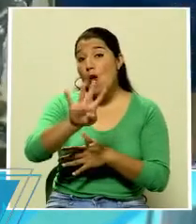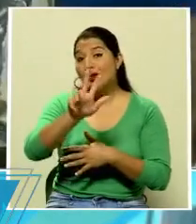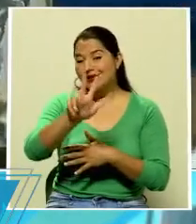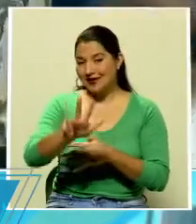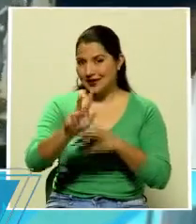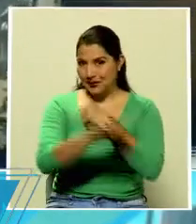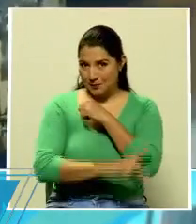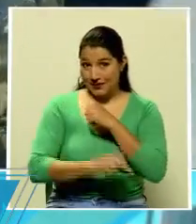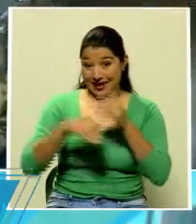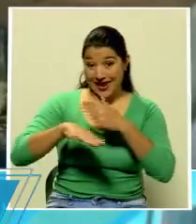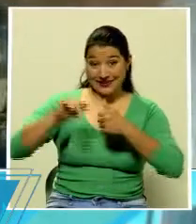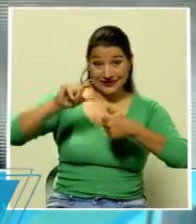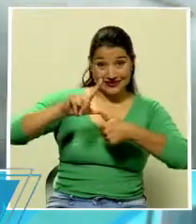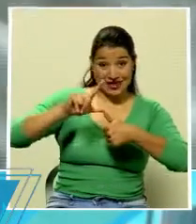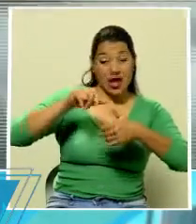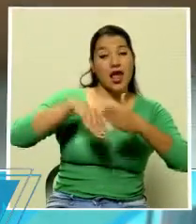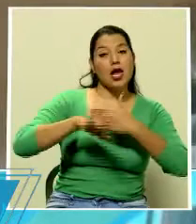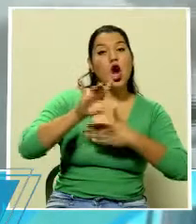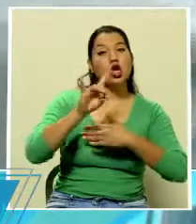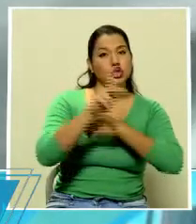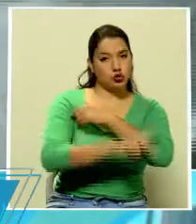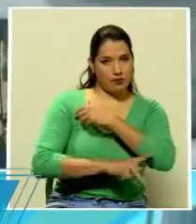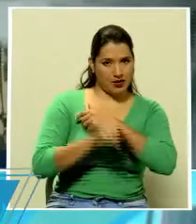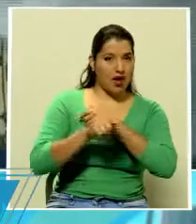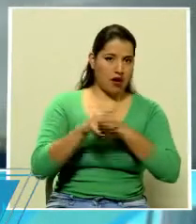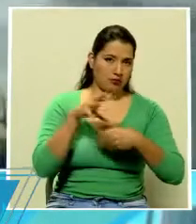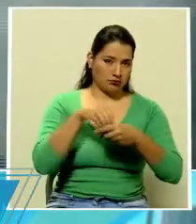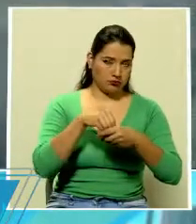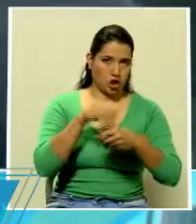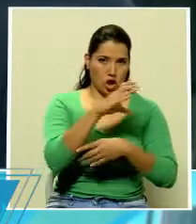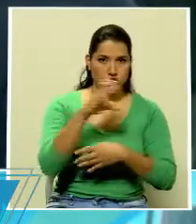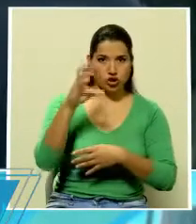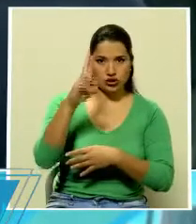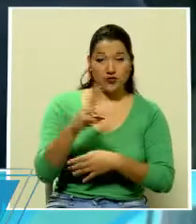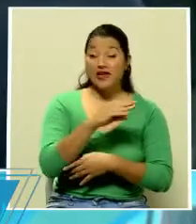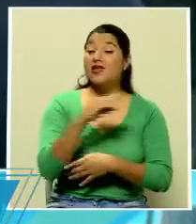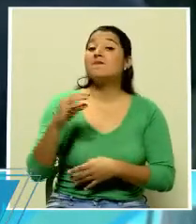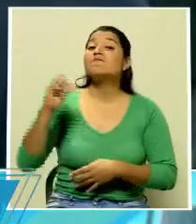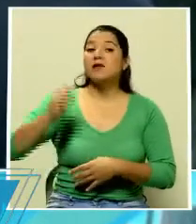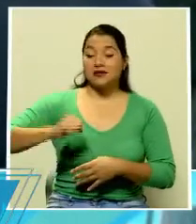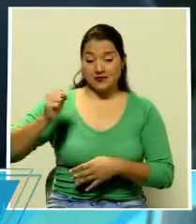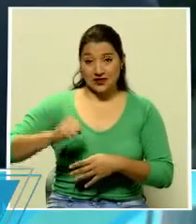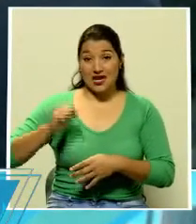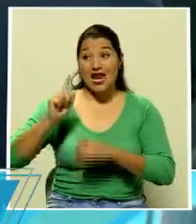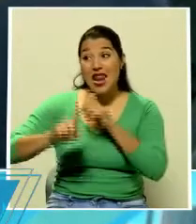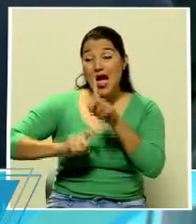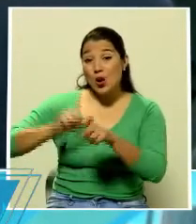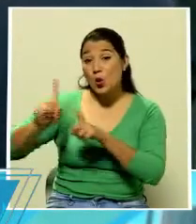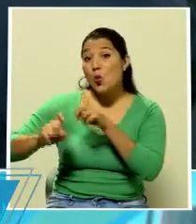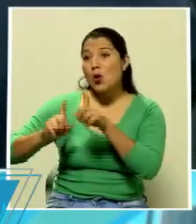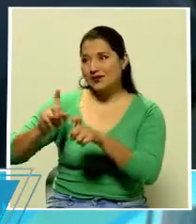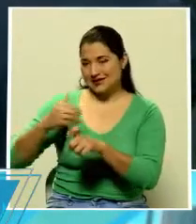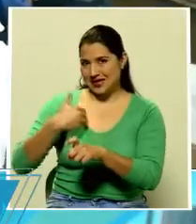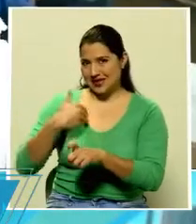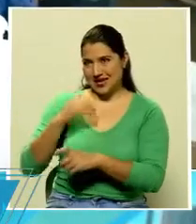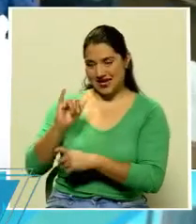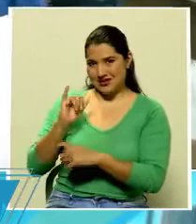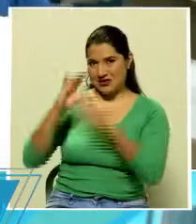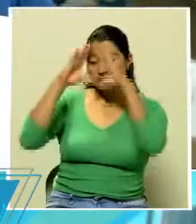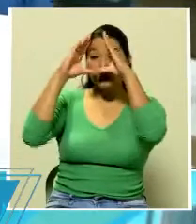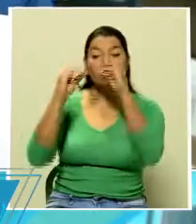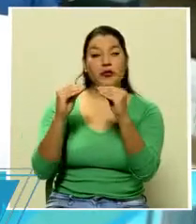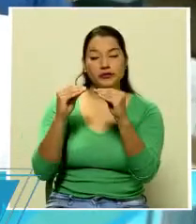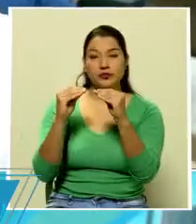en 8 países, entre esos está Costa Rica, y efectivamente sí, la encuesta contempla, y estos datos que te estoy dando,